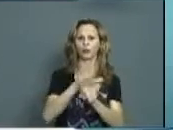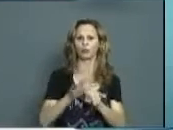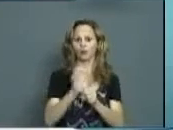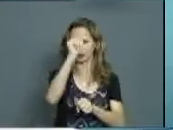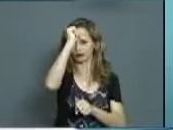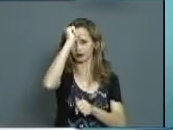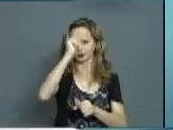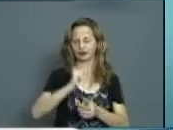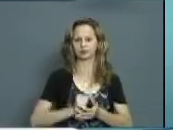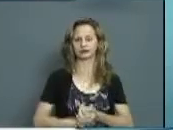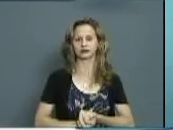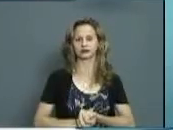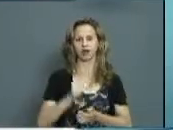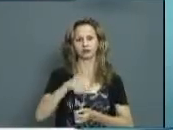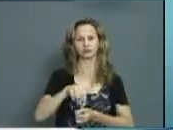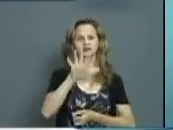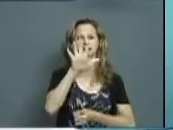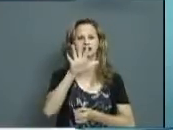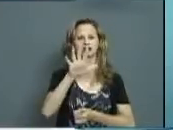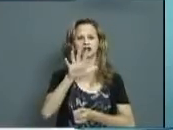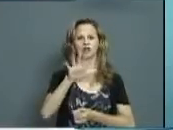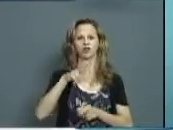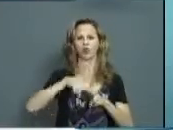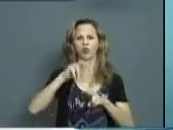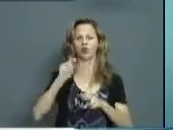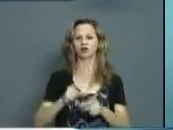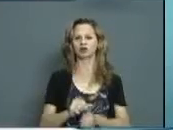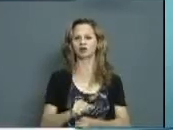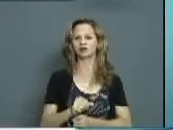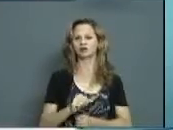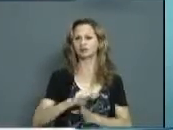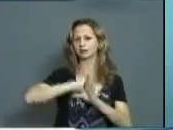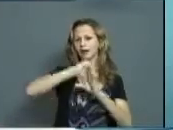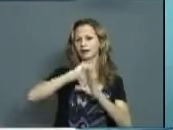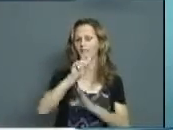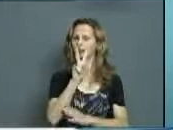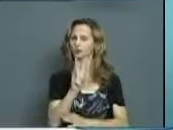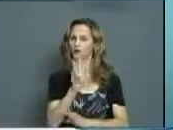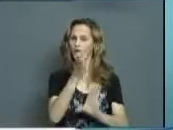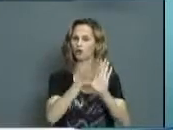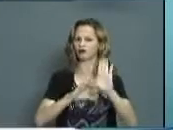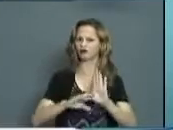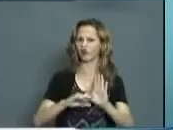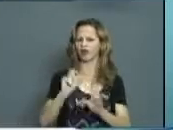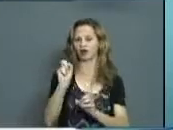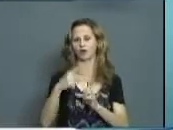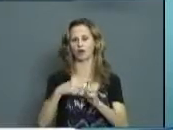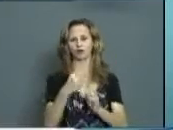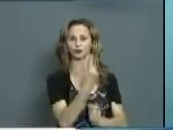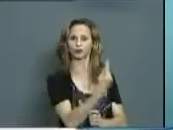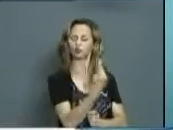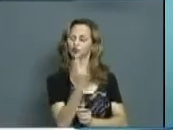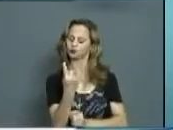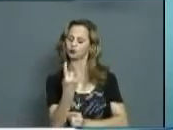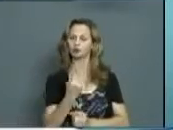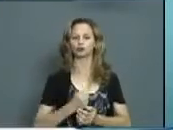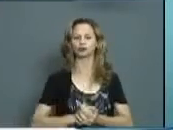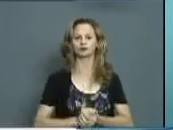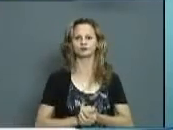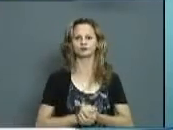municipio capital, 5 personas. Del municipio Urbano Norris, 2 pacientes. Y de Jibara y Cueto, 1 paciente cada uno. Desde